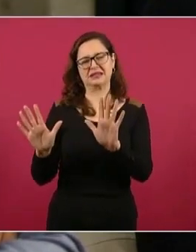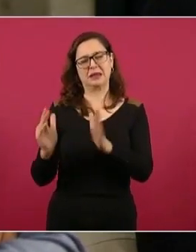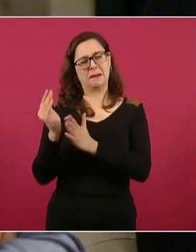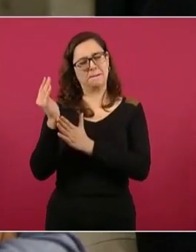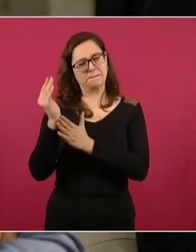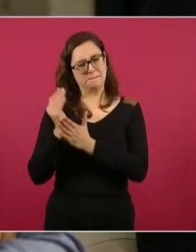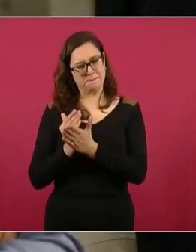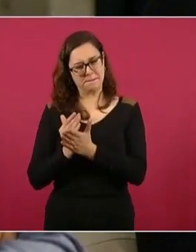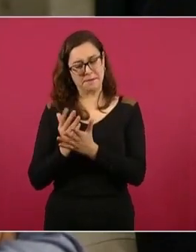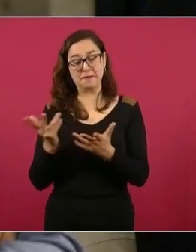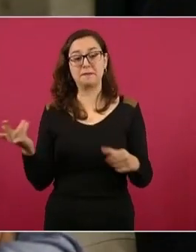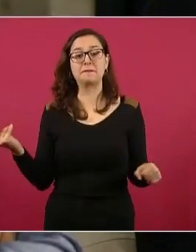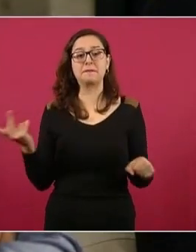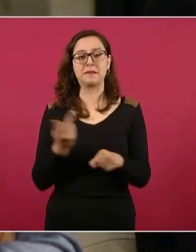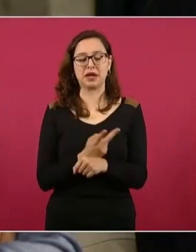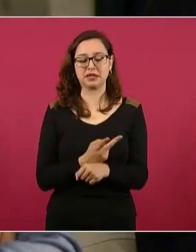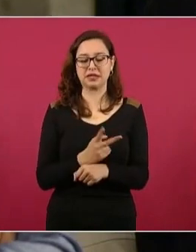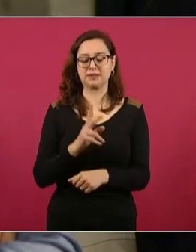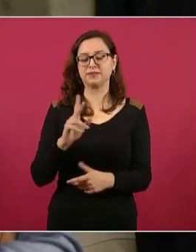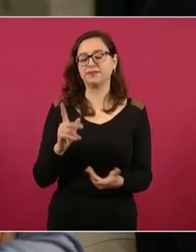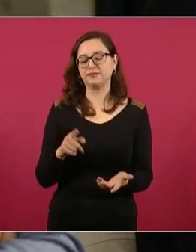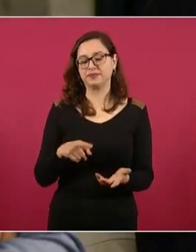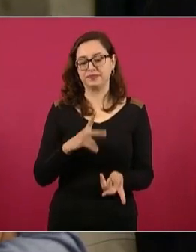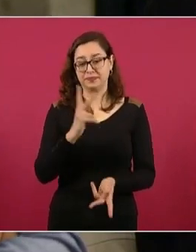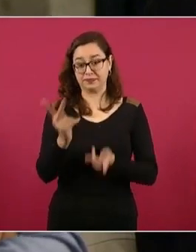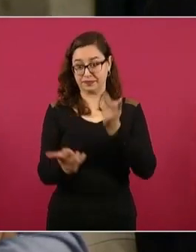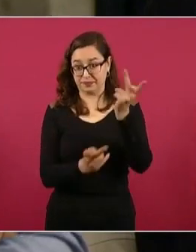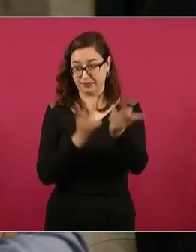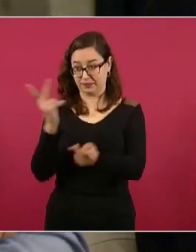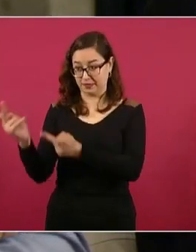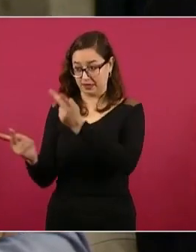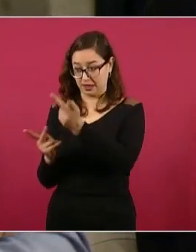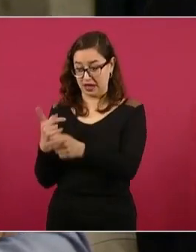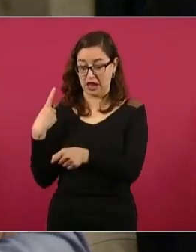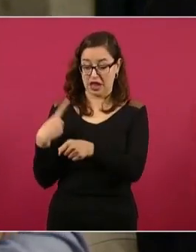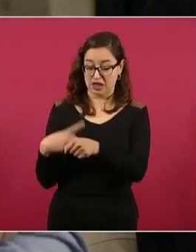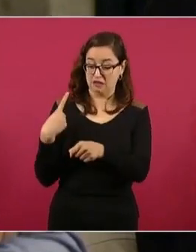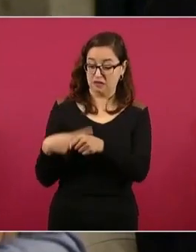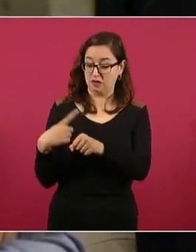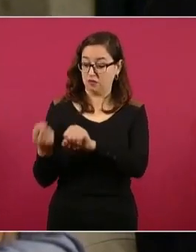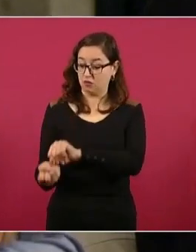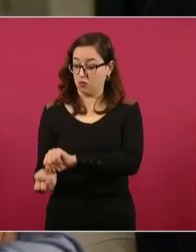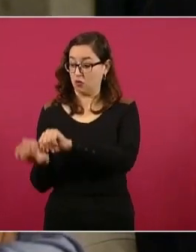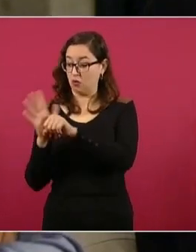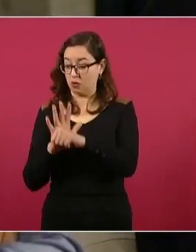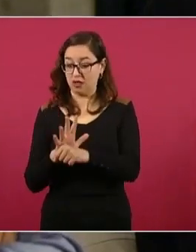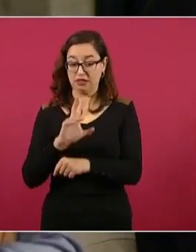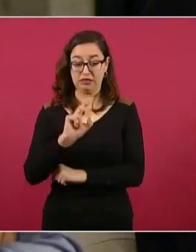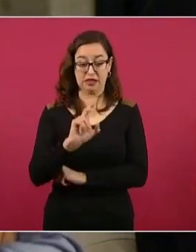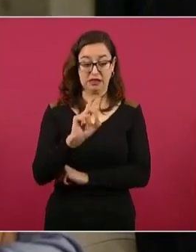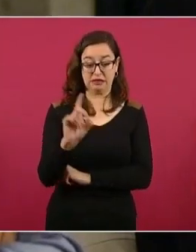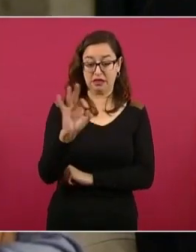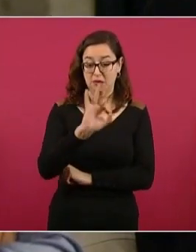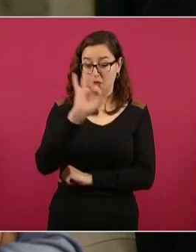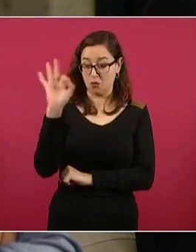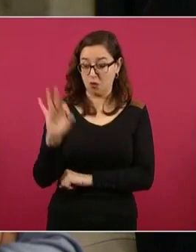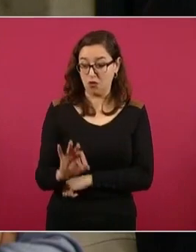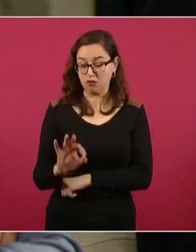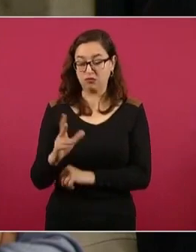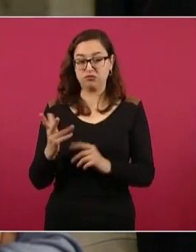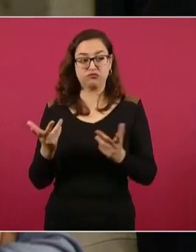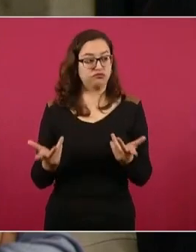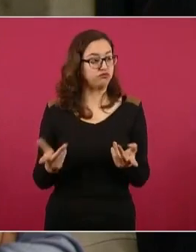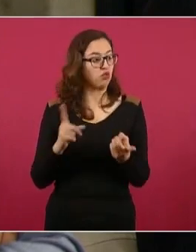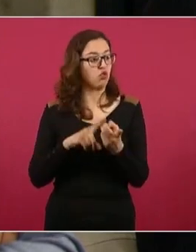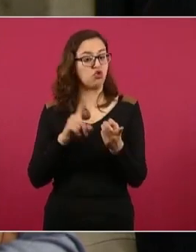que el 32.1% de los afectados por la COVID-19 durante el 2021 recurrieron a